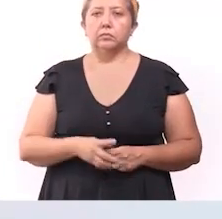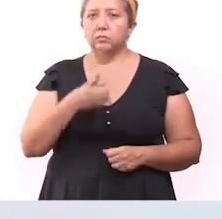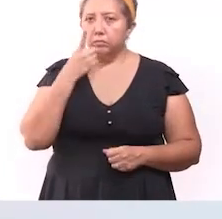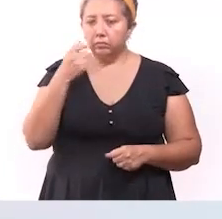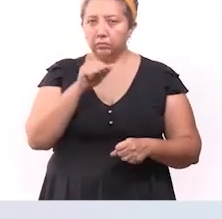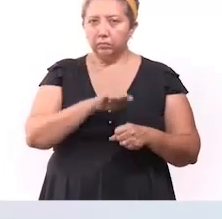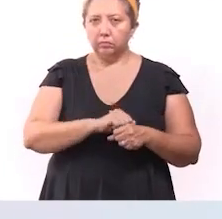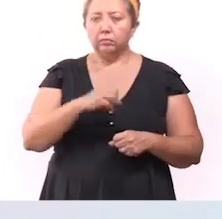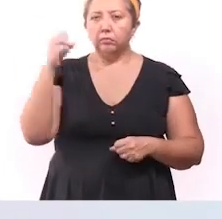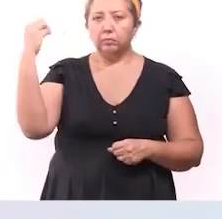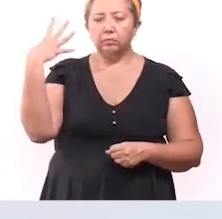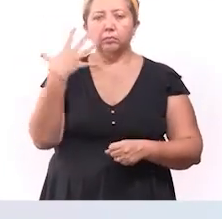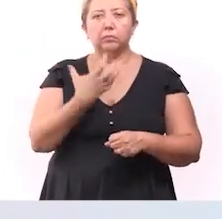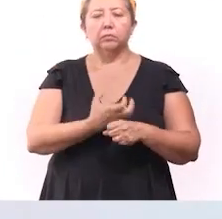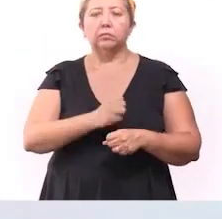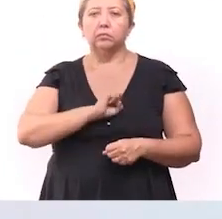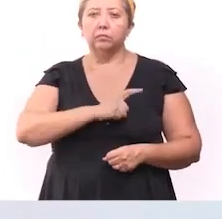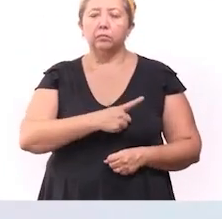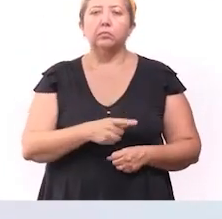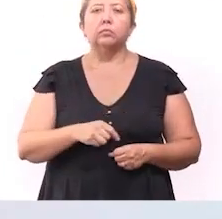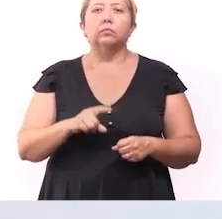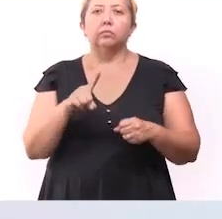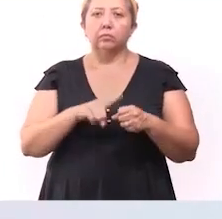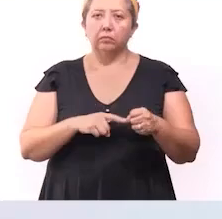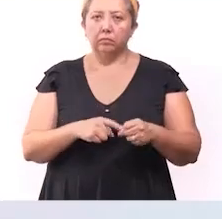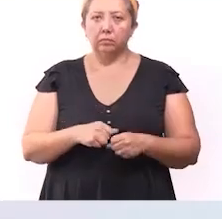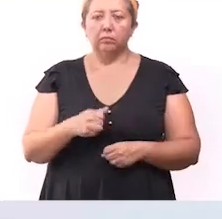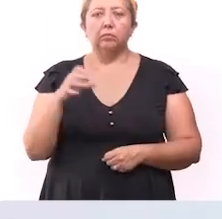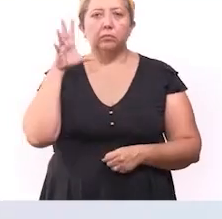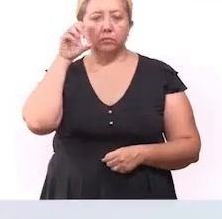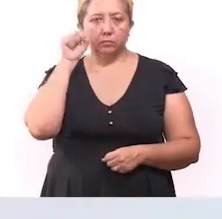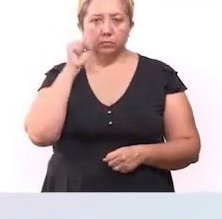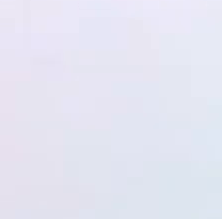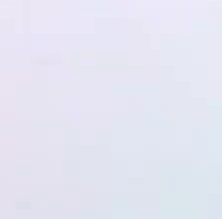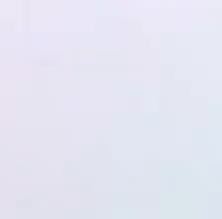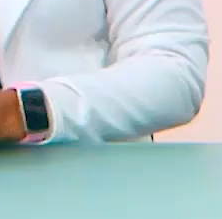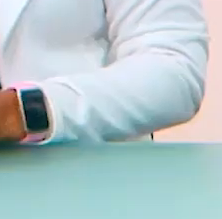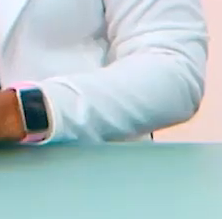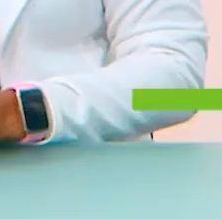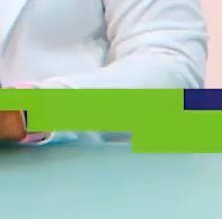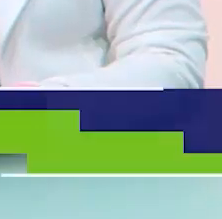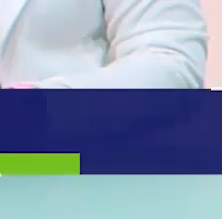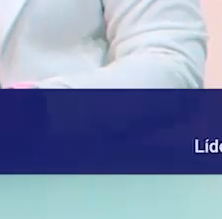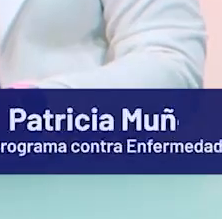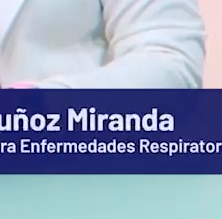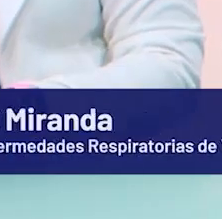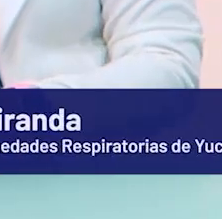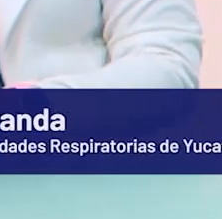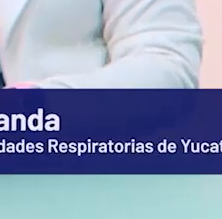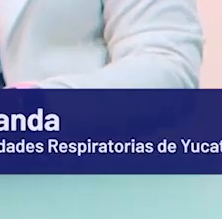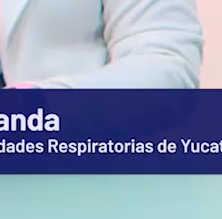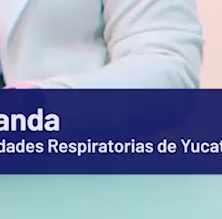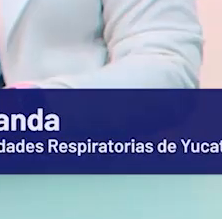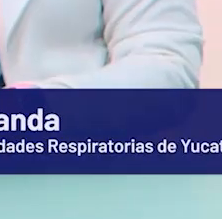Los indicadores semanales del Semáforo Estatal de Salud marcan color naranja. Este es el informe del día de hoy, doctora.